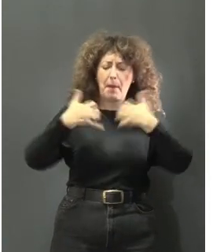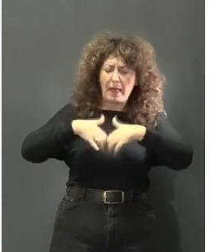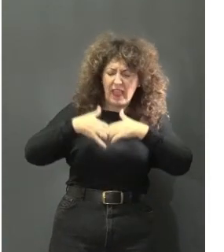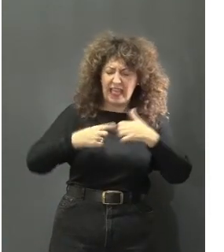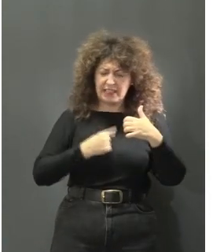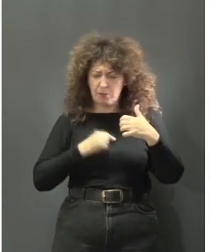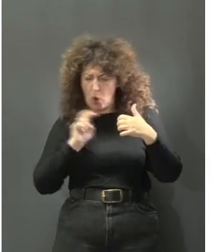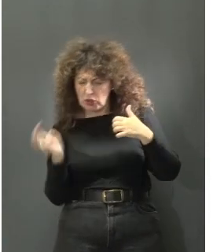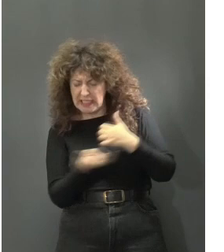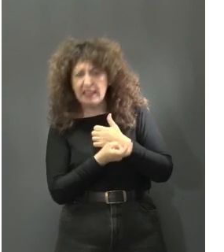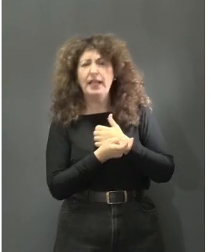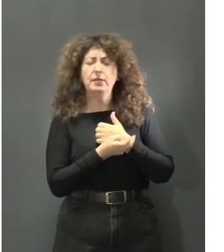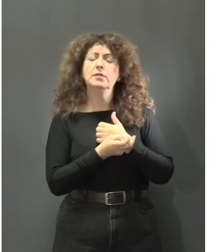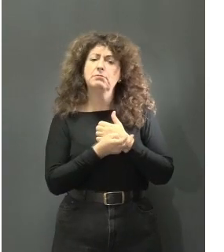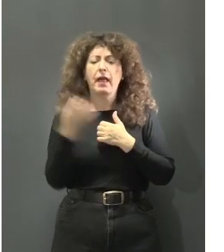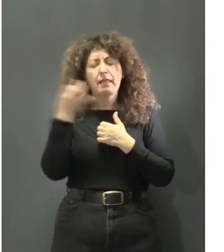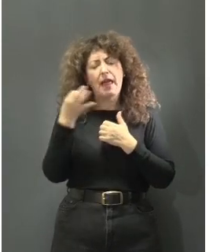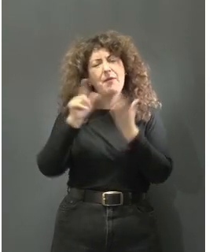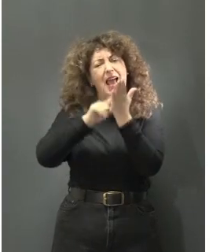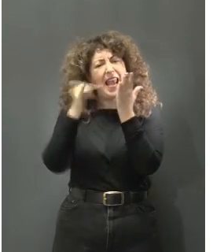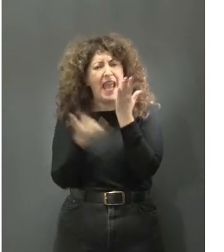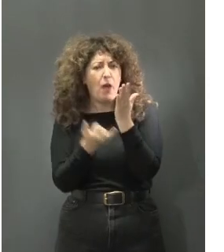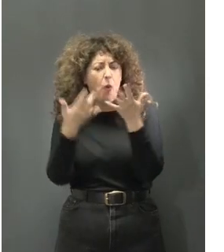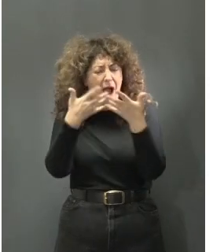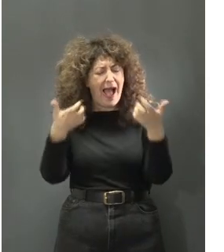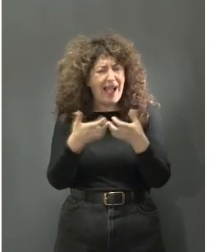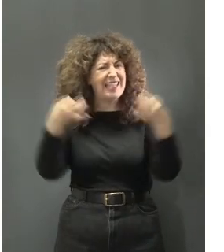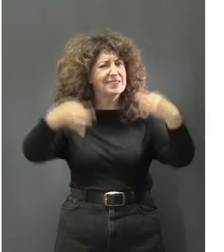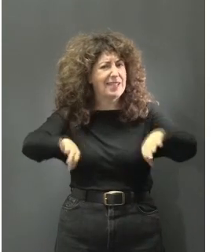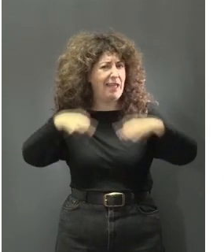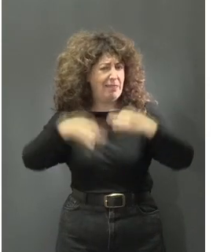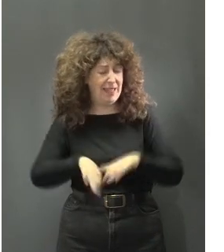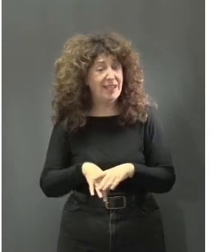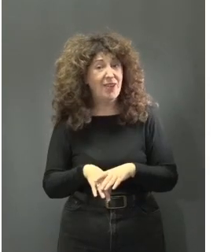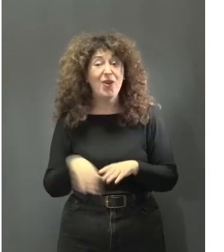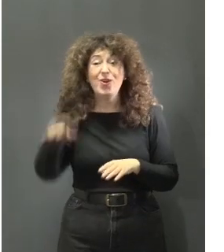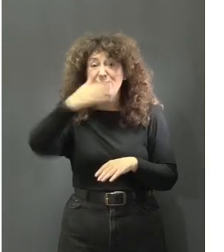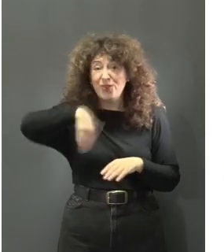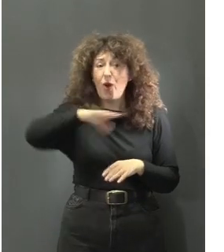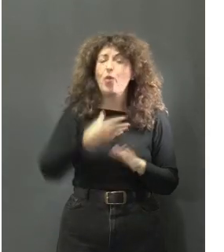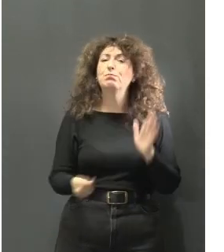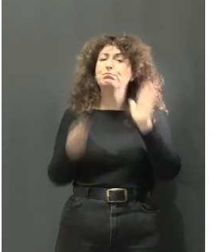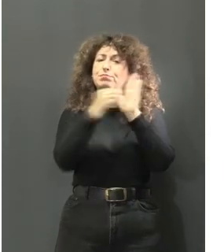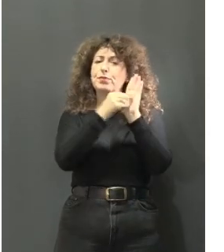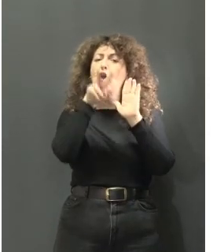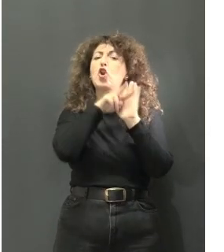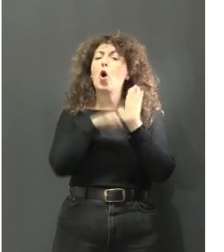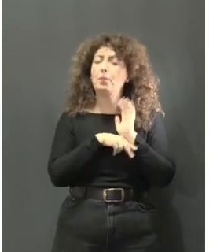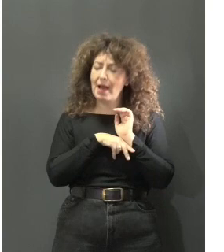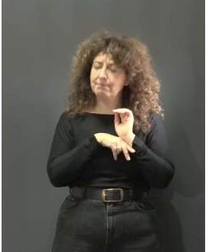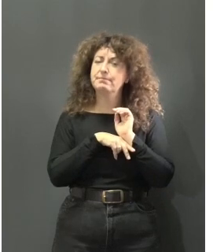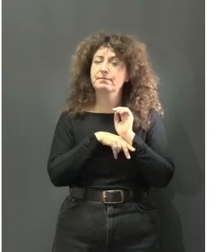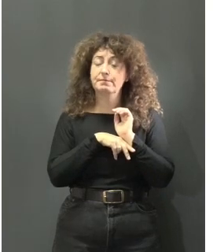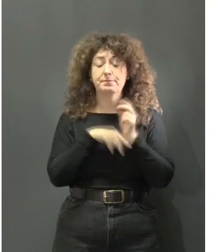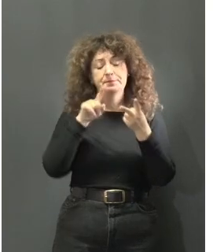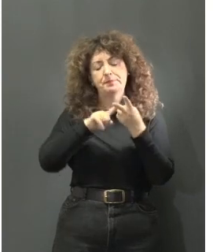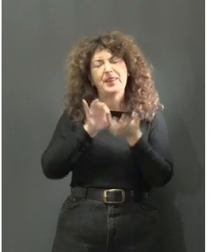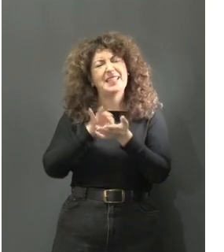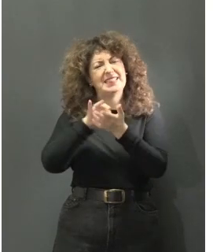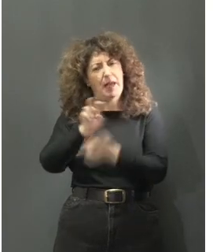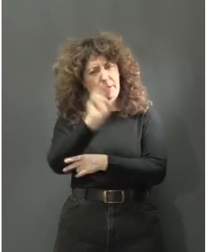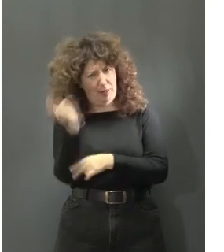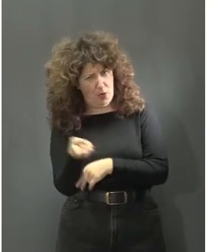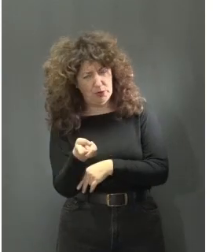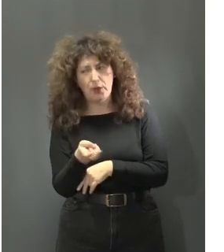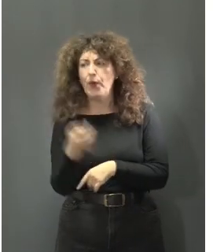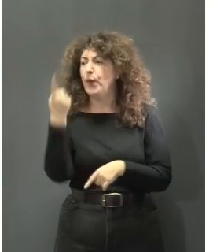dispositivos pues también se hagan con un lenguaje sencillo y todo eso está contemplado dentro de la norma. Otro servicio que cada